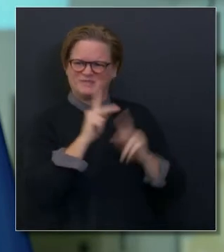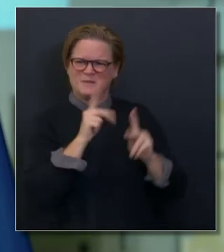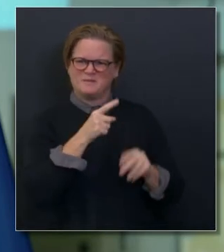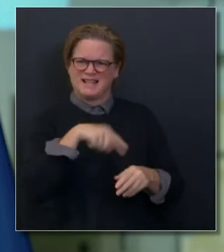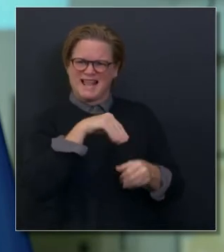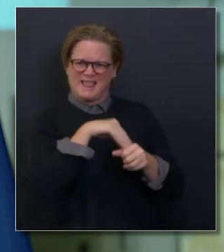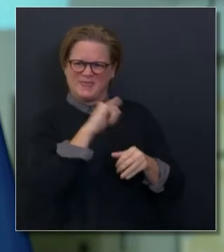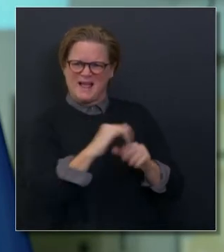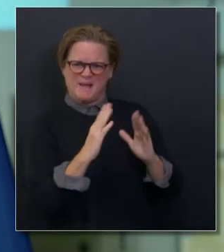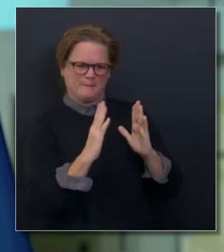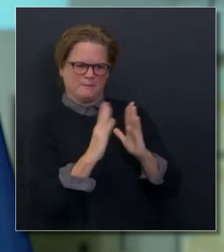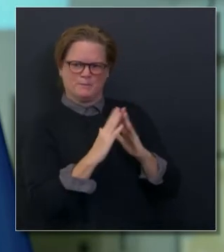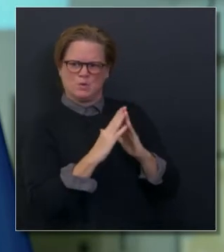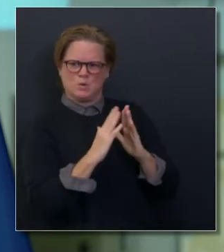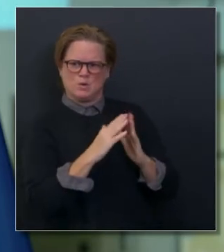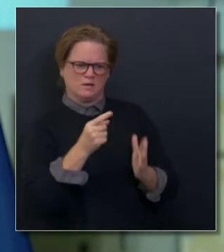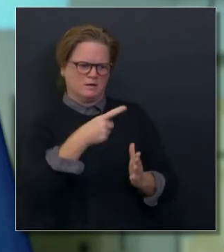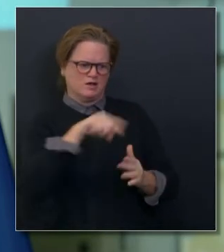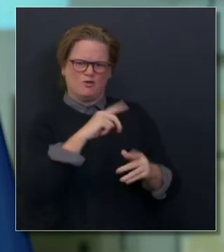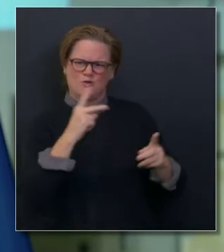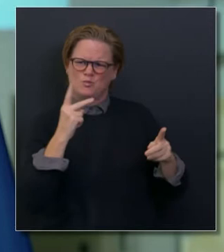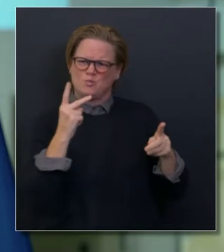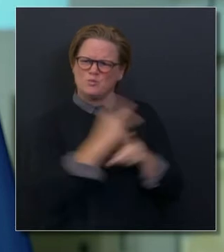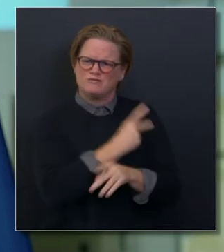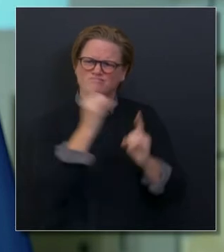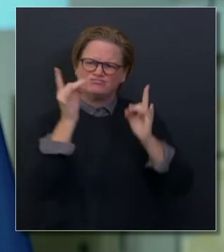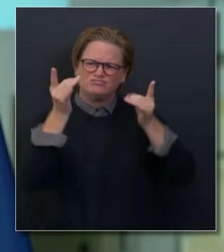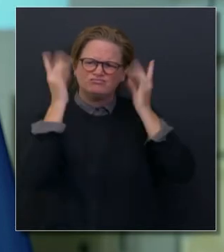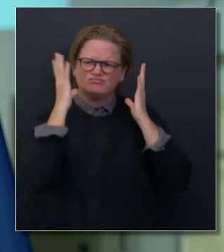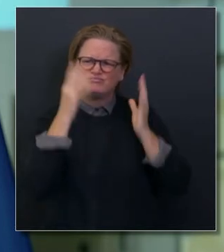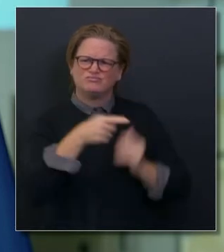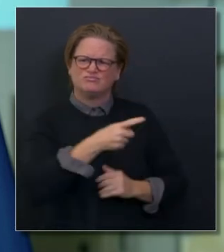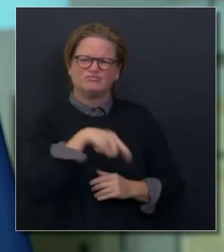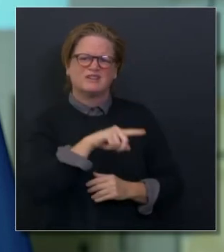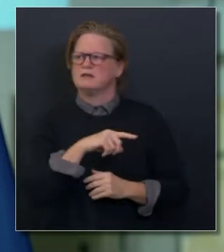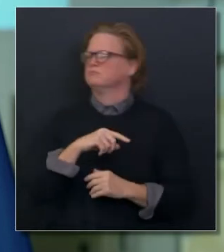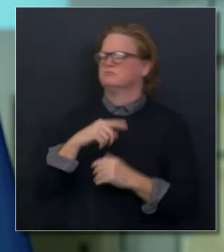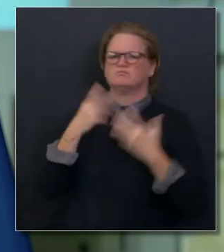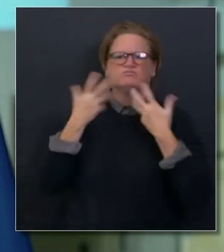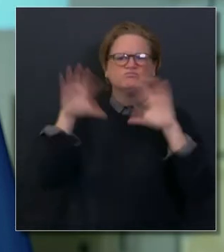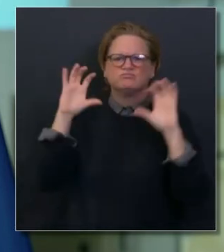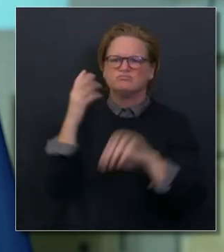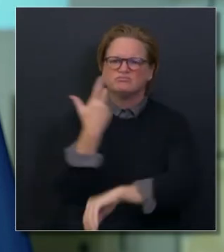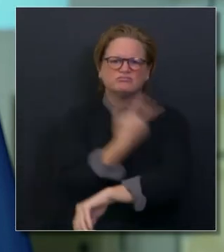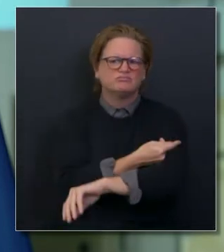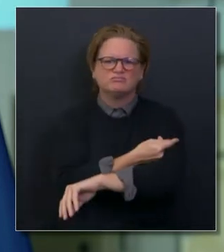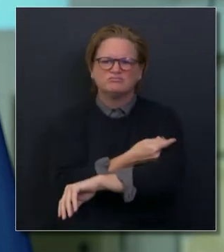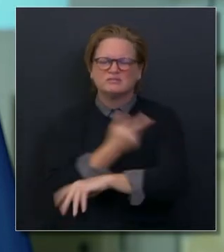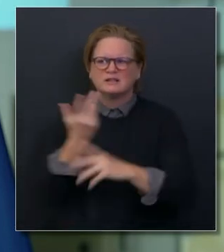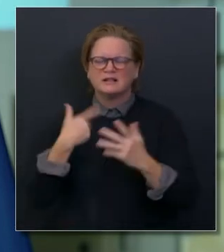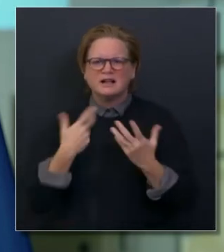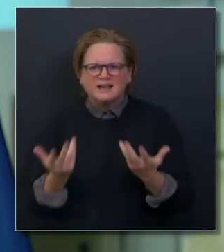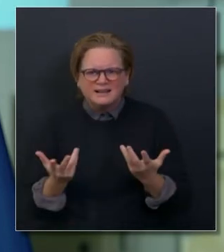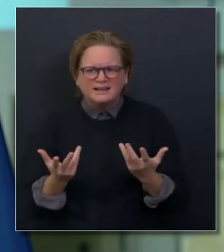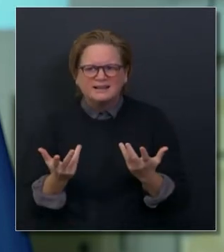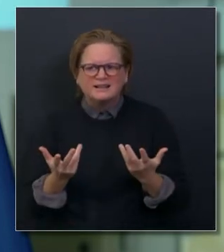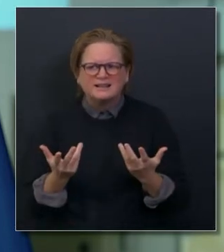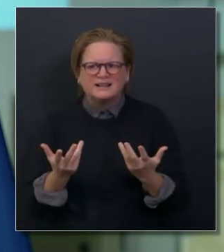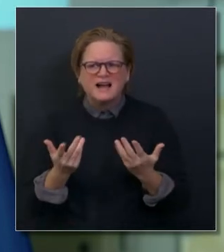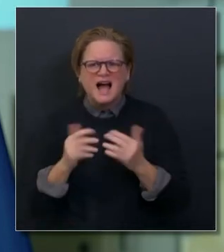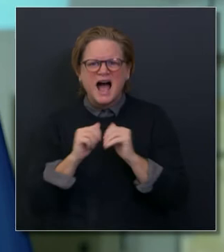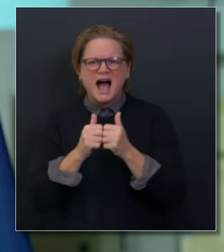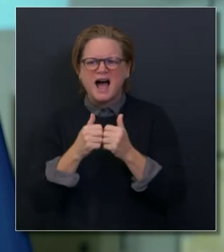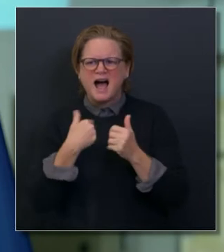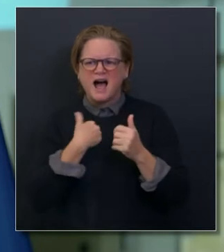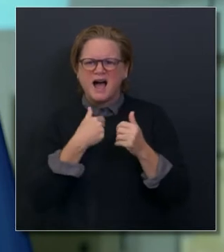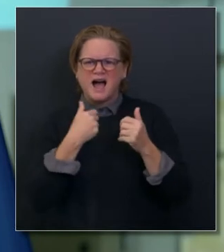personas, ¿qué hay si no tienen confianza y optan por no vacunarse? ¿Qué impacto va